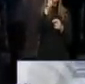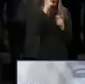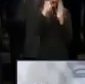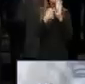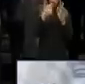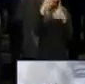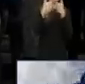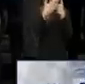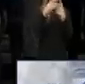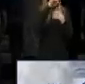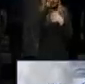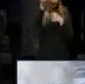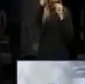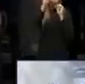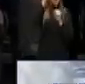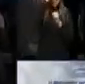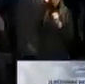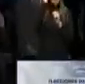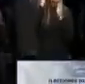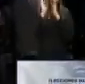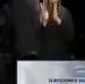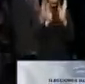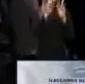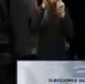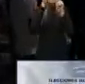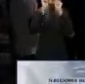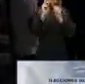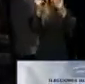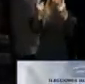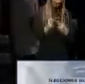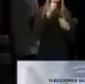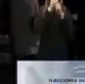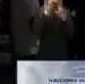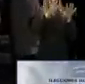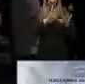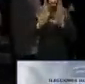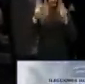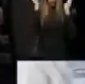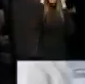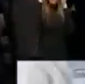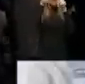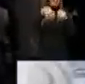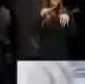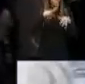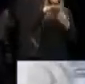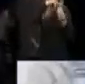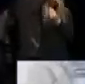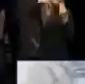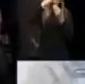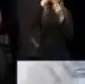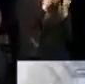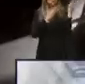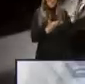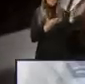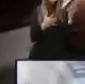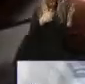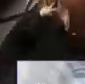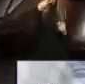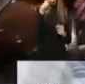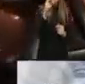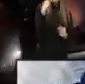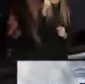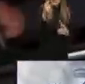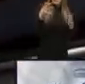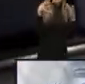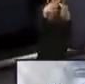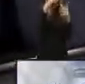acá para que puedan venir también tranquilos. Aquí hay familias que vienen con sus hijos, que muchos también fueron a